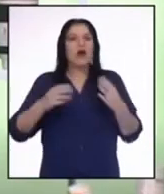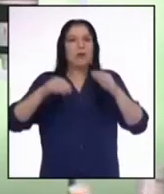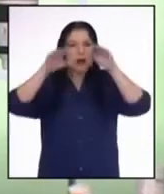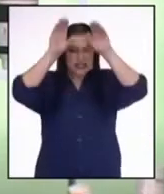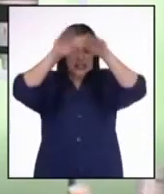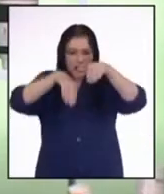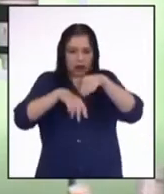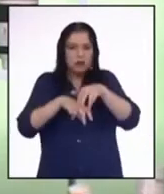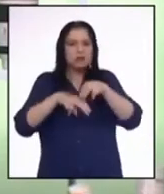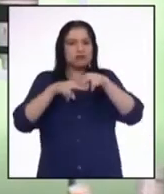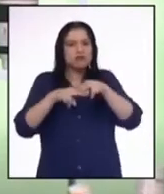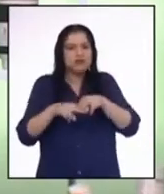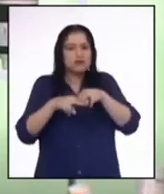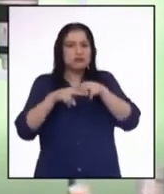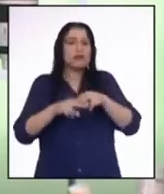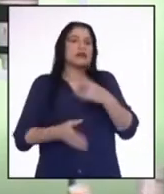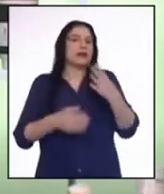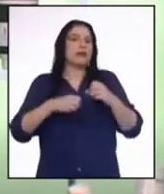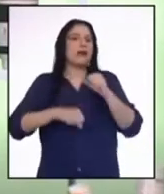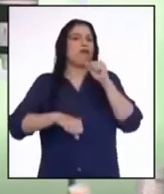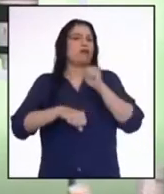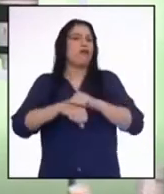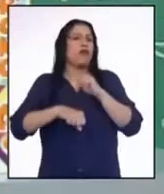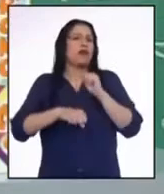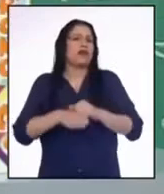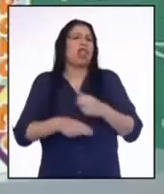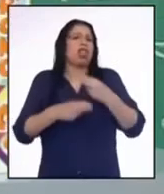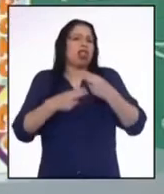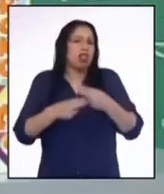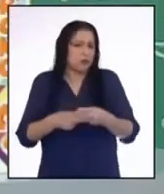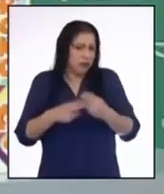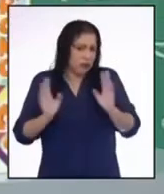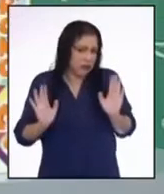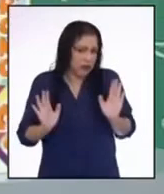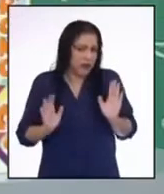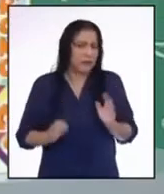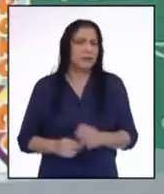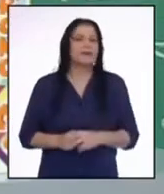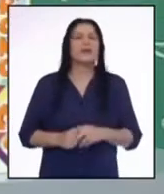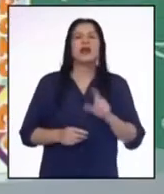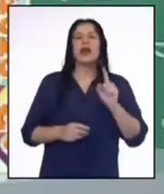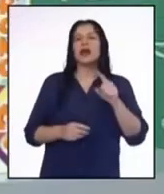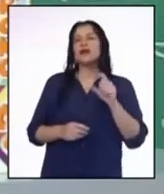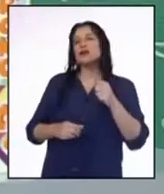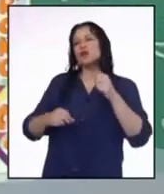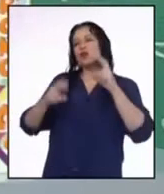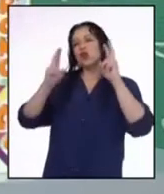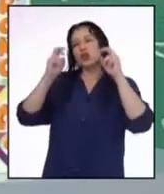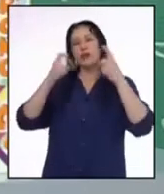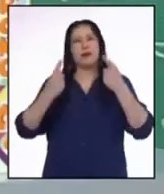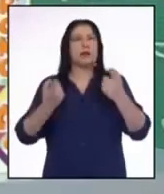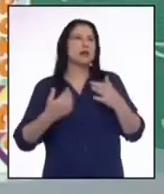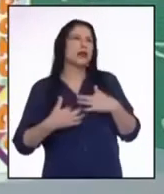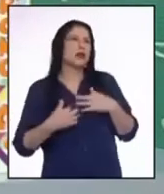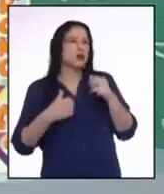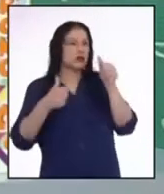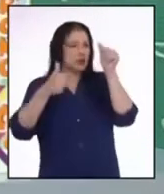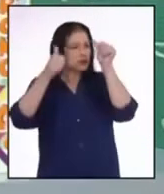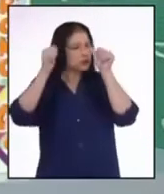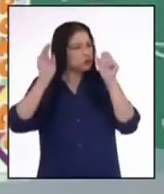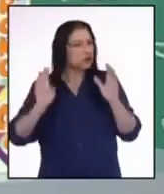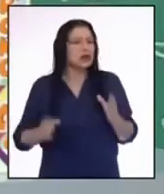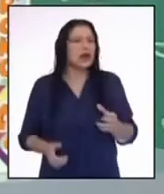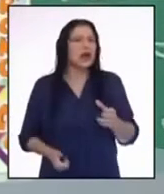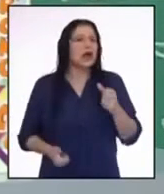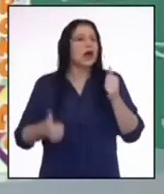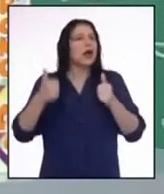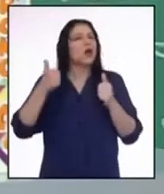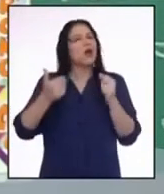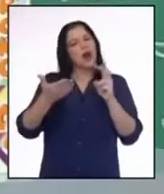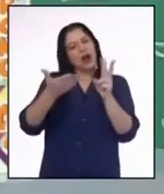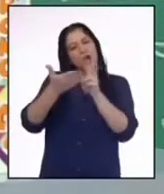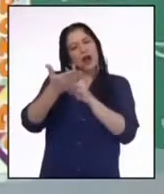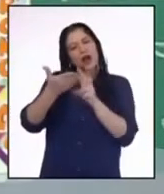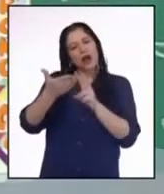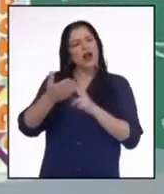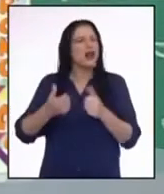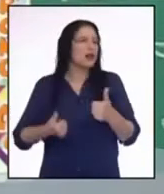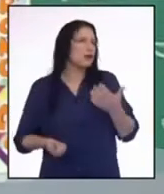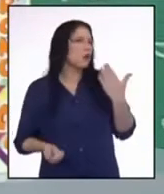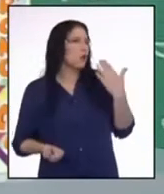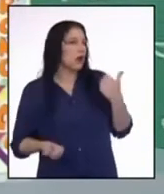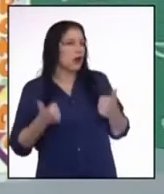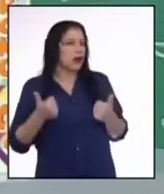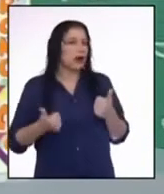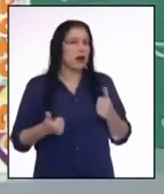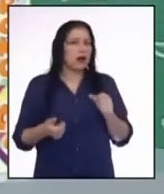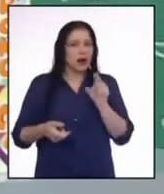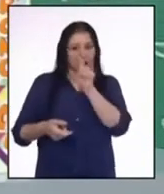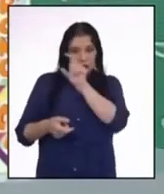que por lo general es de concreto, muy pesado. Profesora, este es otro tema, pero tengo una inquietud. ¿Qué tipo de texto es el que leímos?